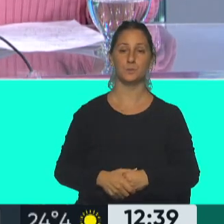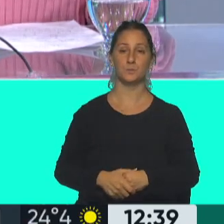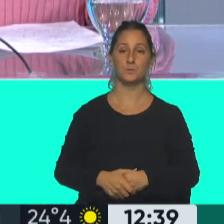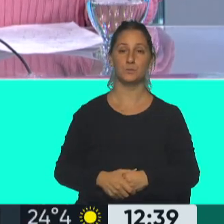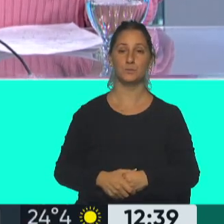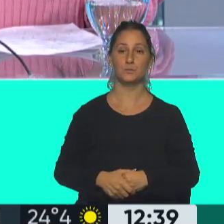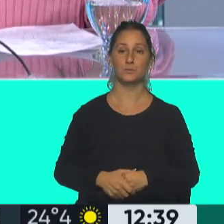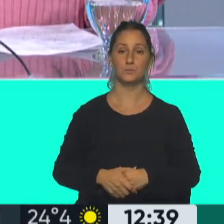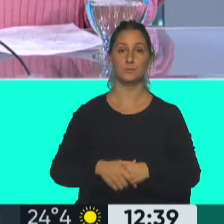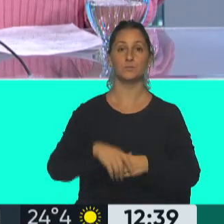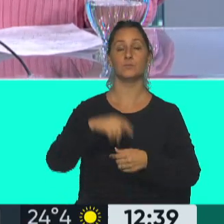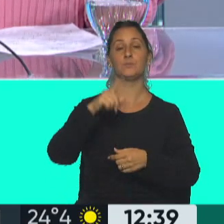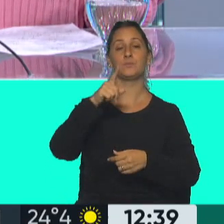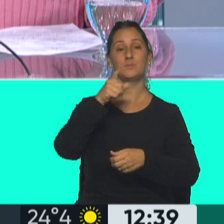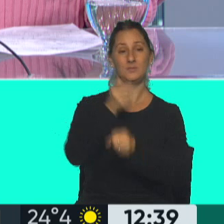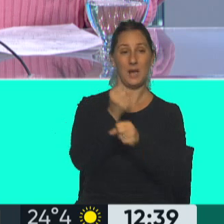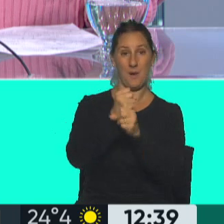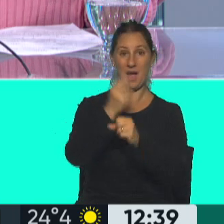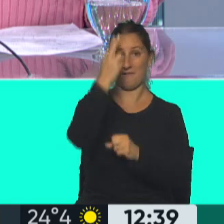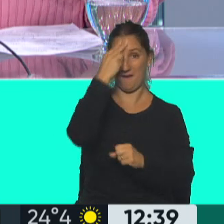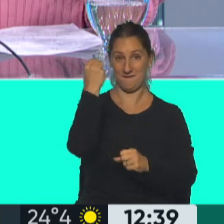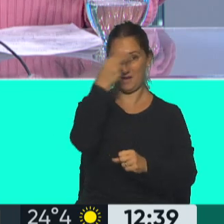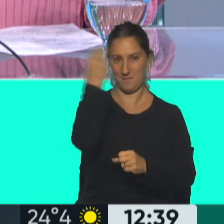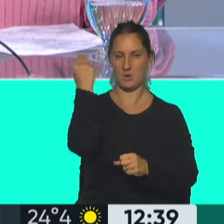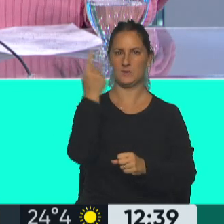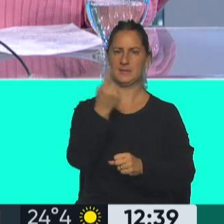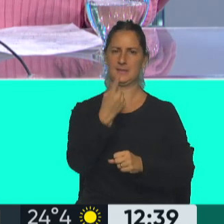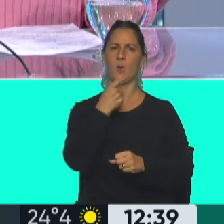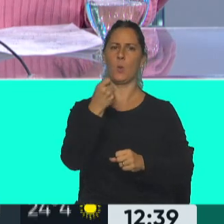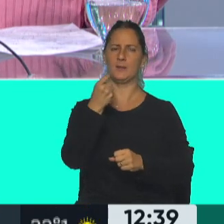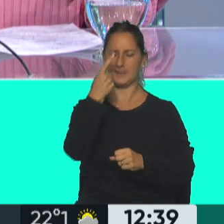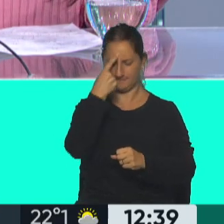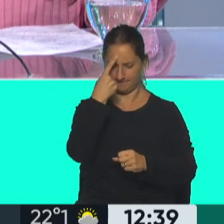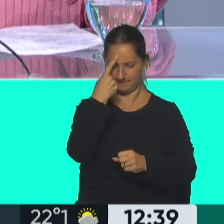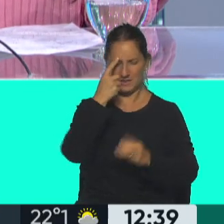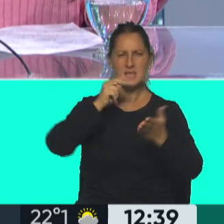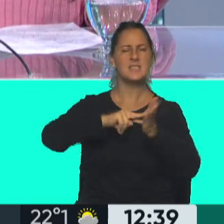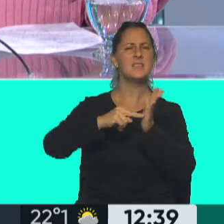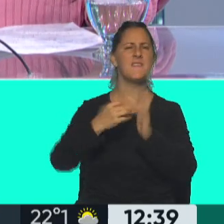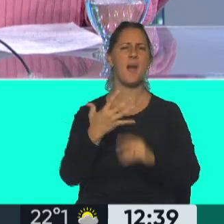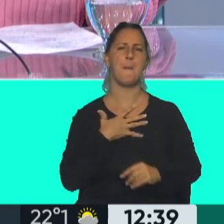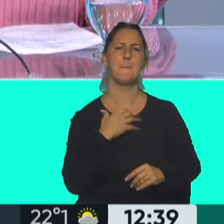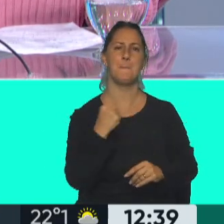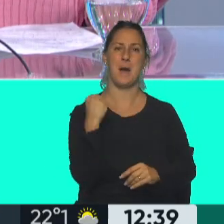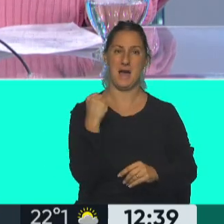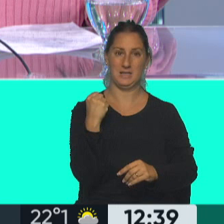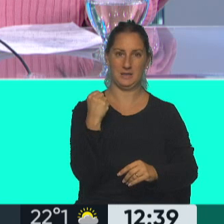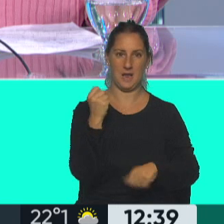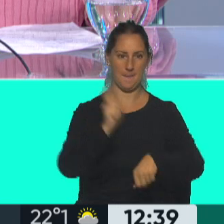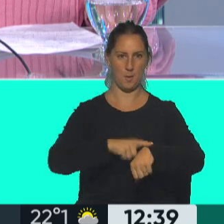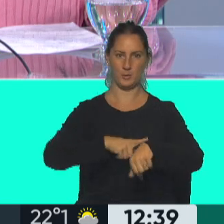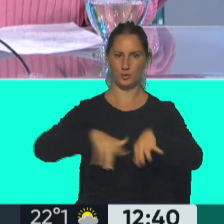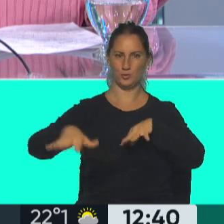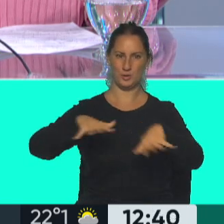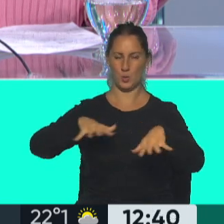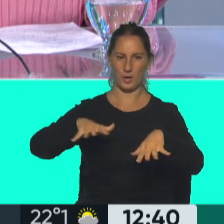función de enfermero se dio cuenta y pudo reflexionar acerca del concepto de patria no viviendo semejante